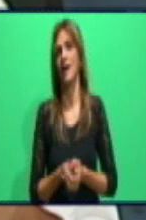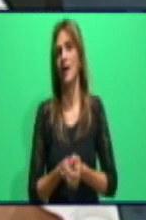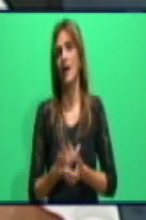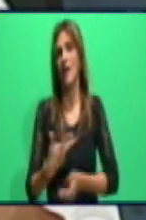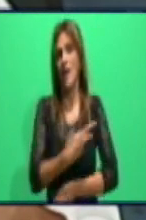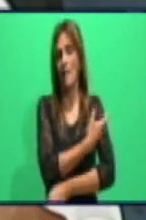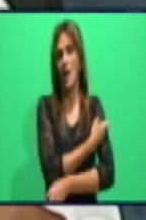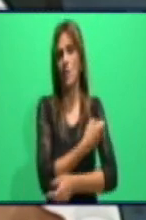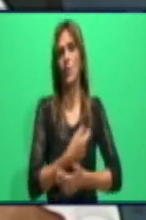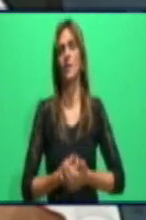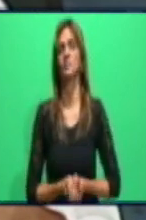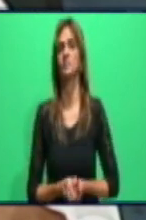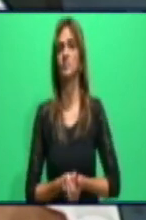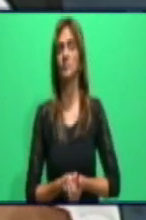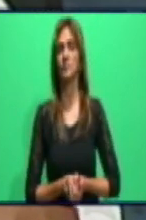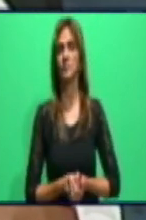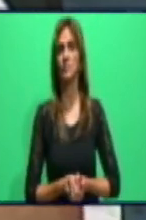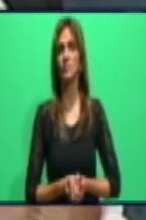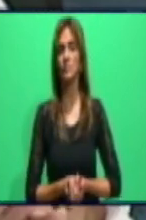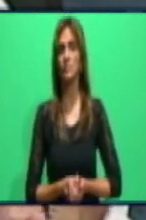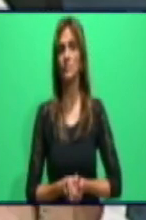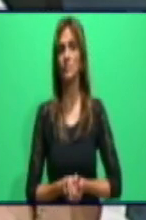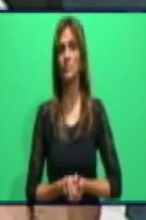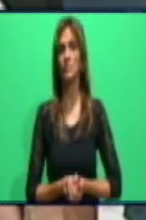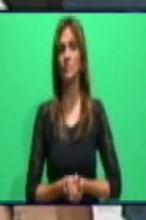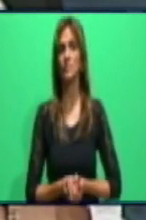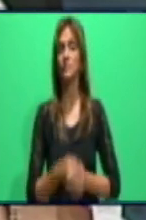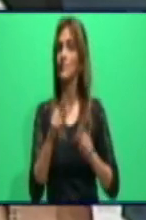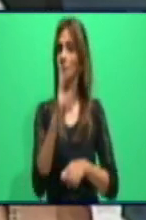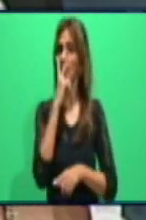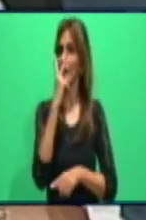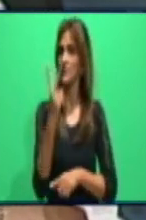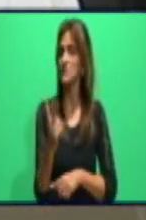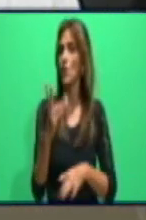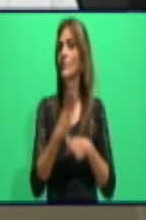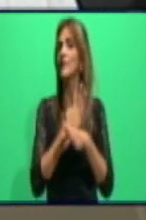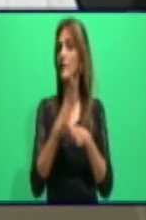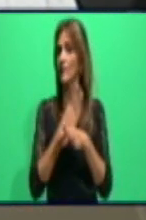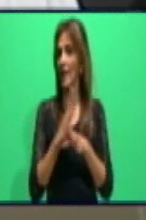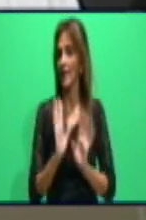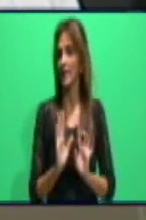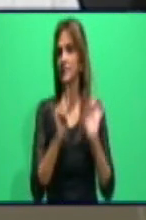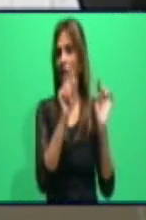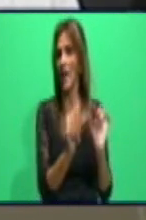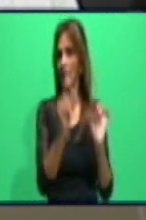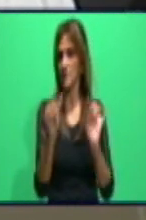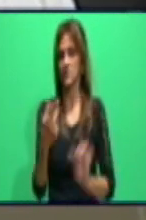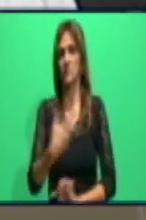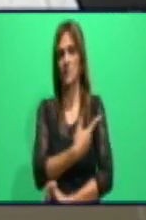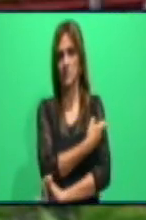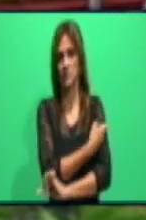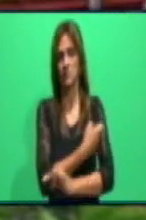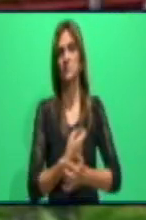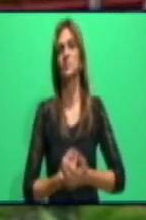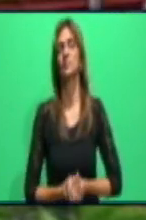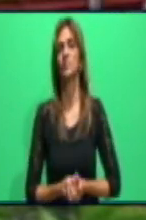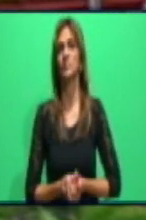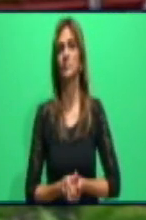tenemos definidos para el resto de la población es decir que tienen una atención diferenciada también uno de los requisitos para recibir